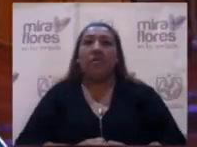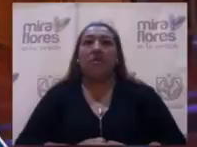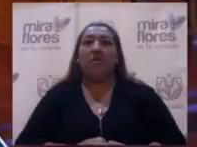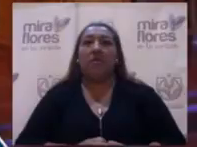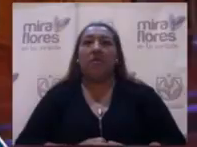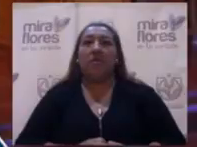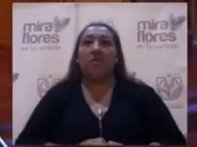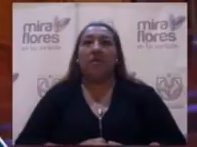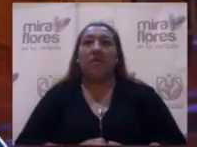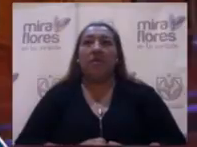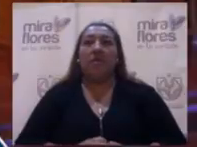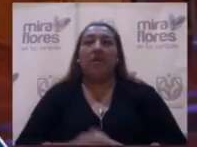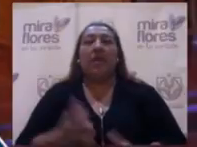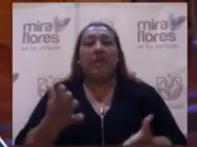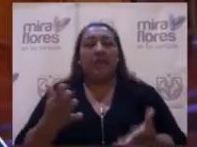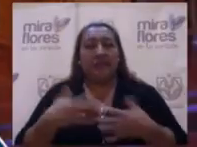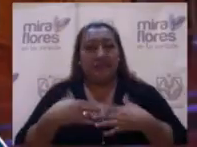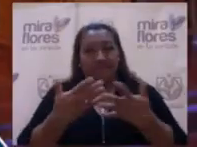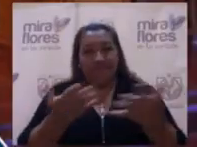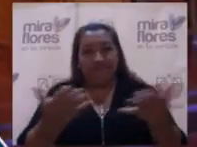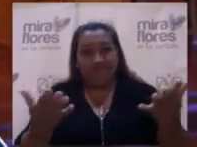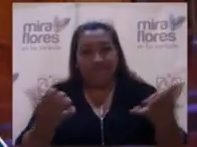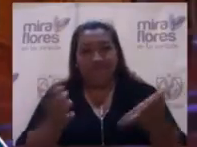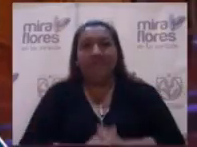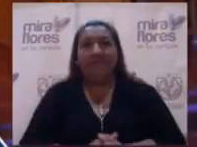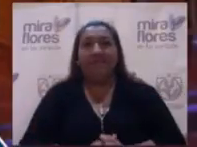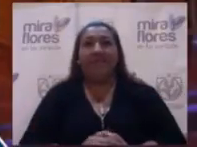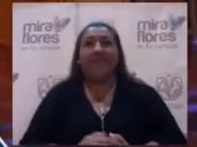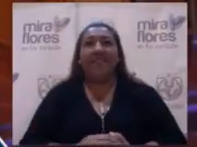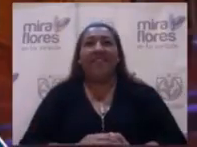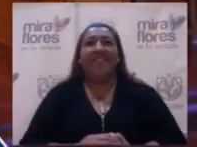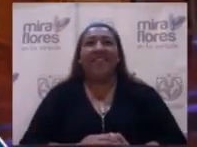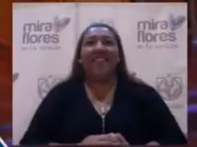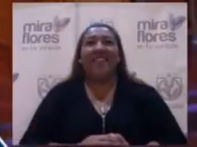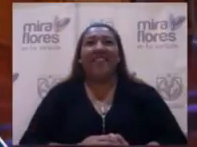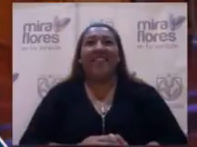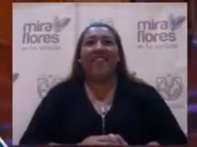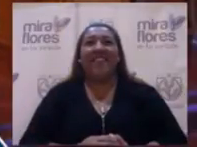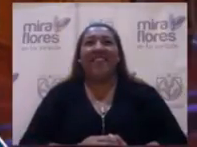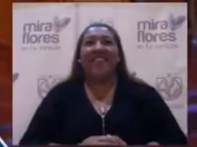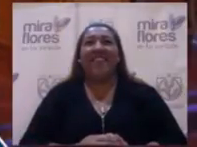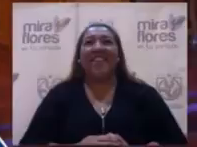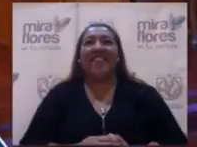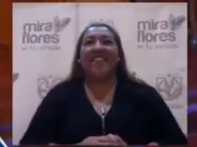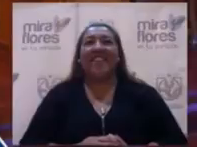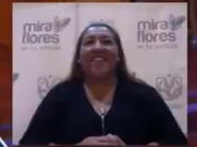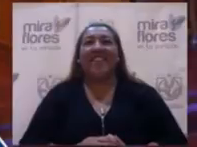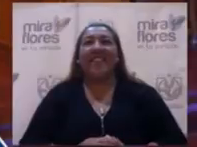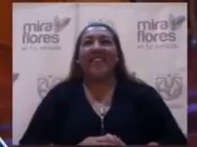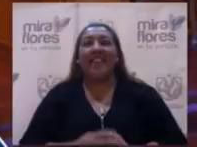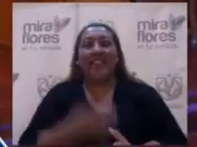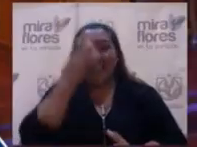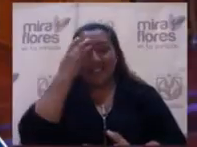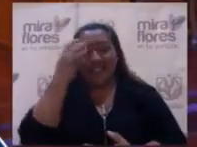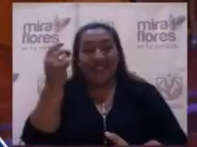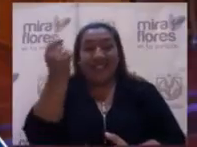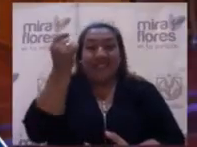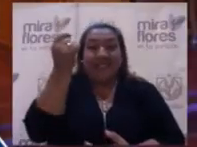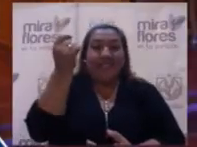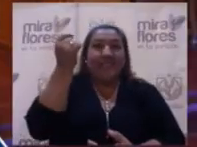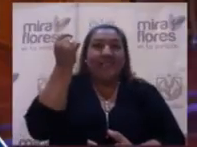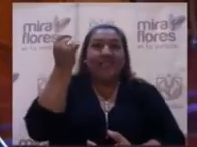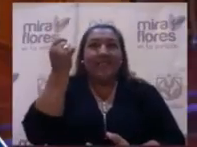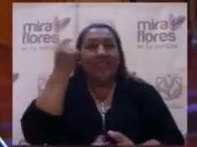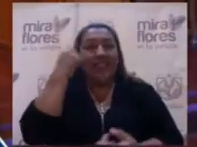el ánimo del día de la amistad. No, lo que demuestra es que usted ha tenido un lapsus, ingeniero, y que no está